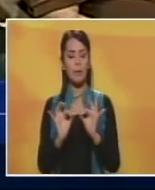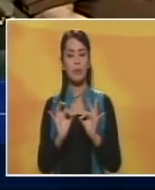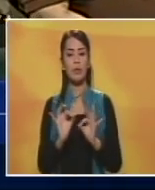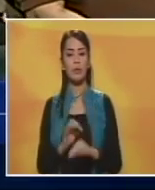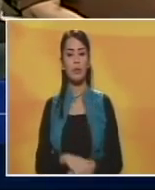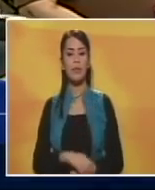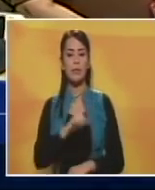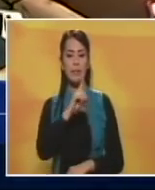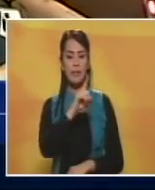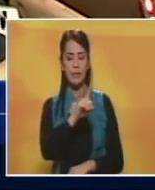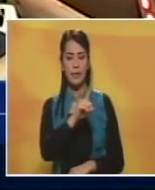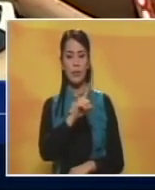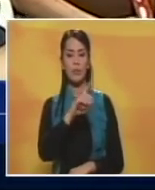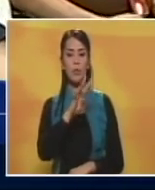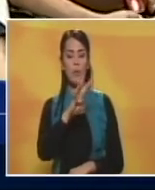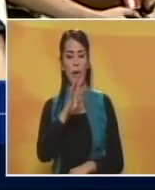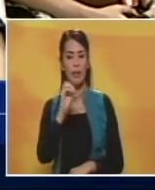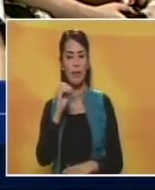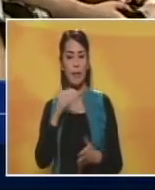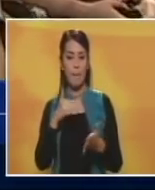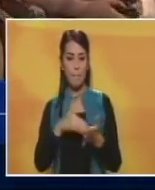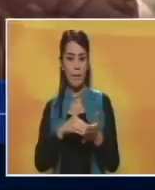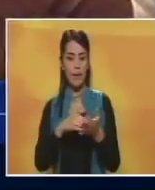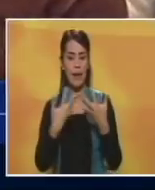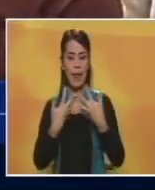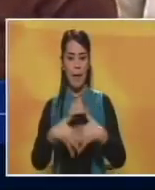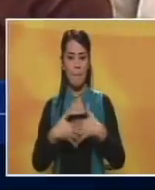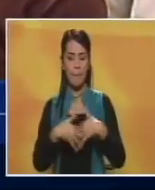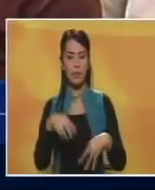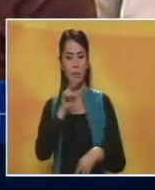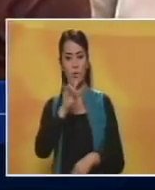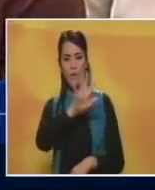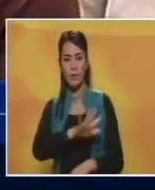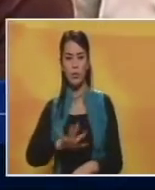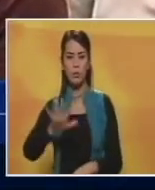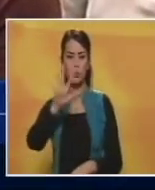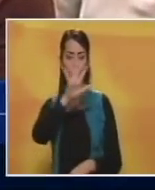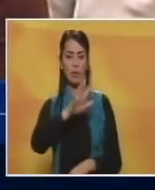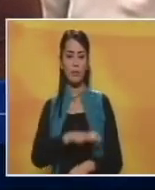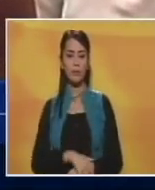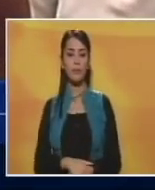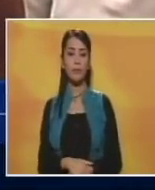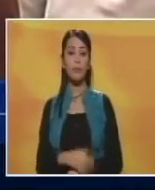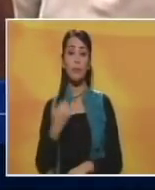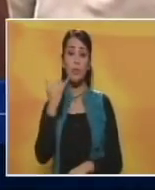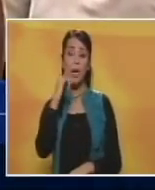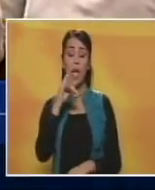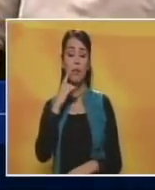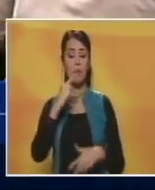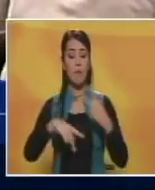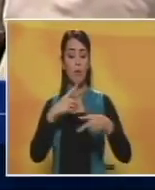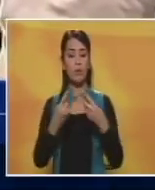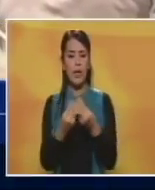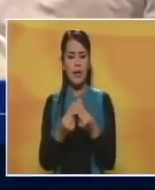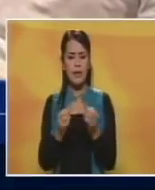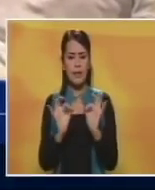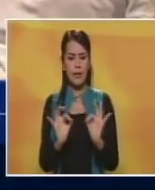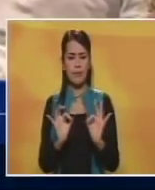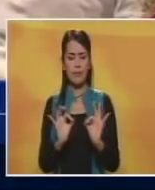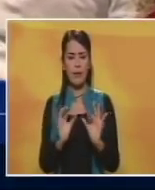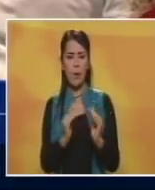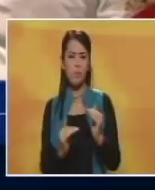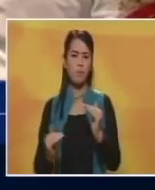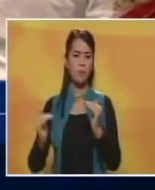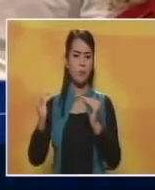aproximadamente de 140.000 empresas en el país, personas jurídicas, que generan riquezas por encima del promedio normal.